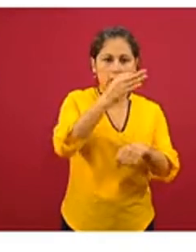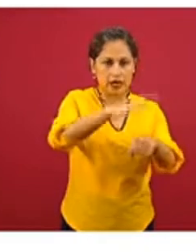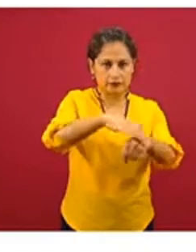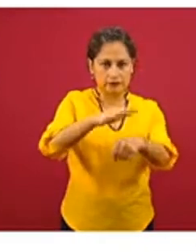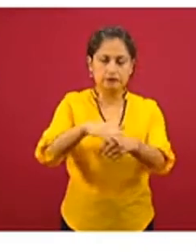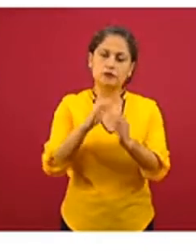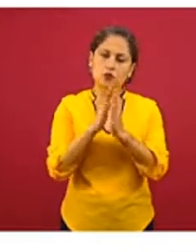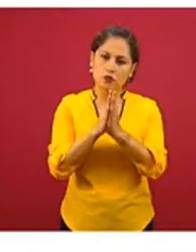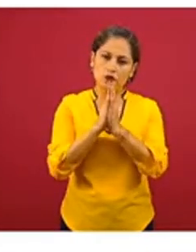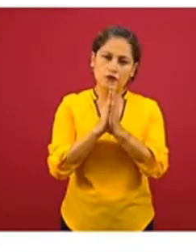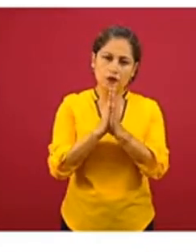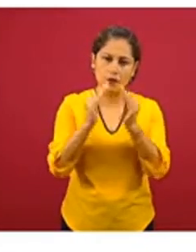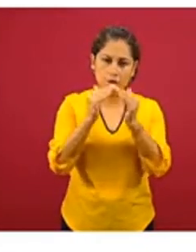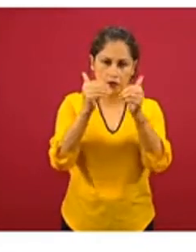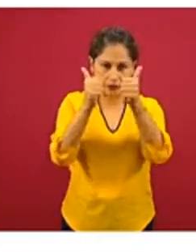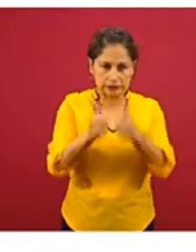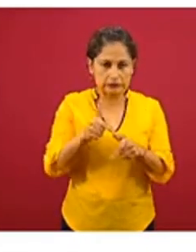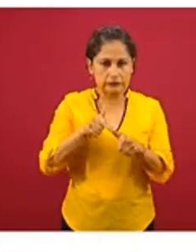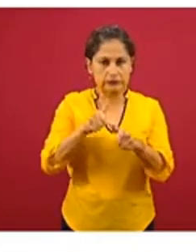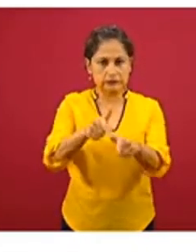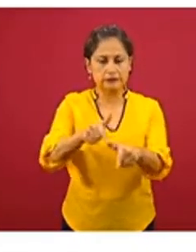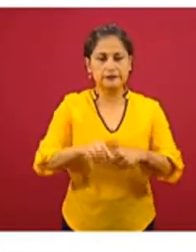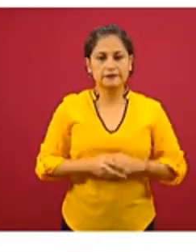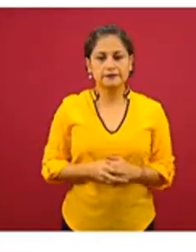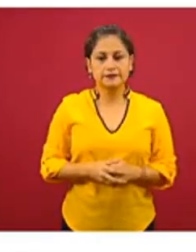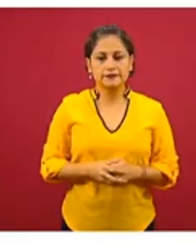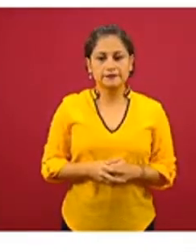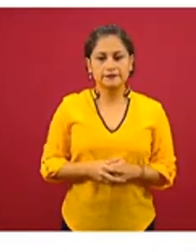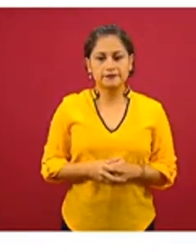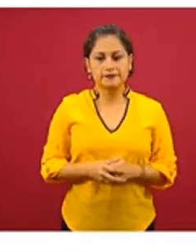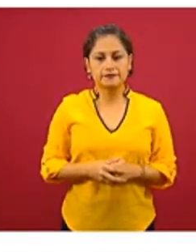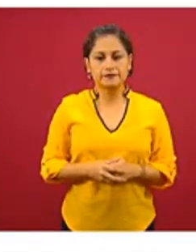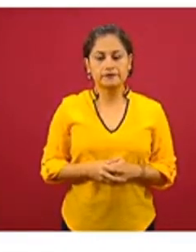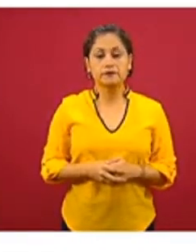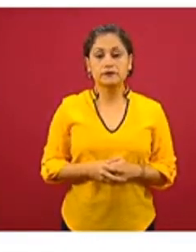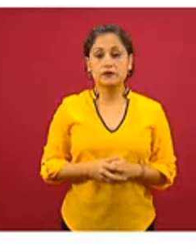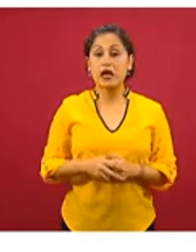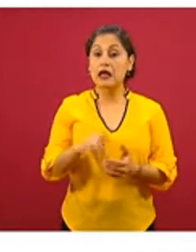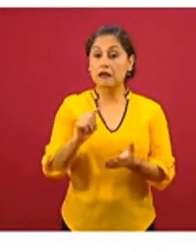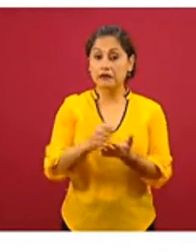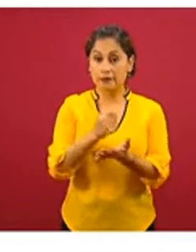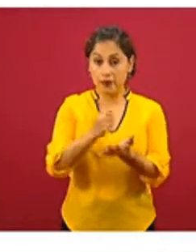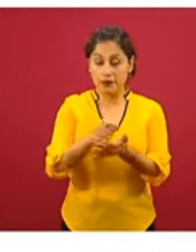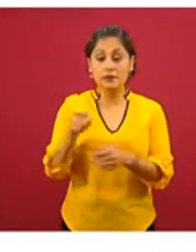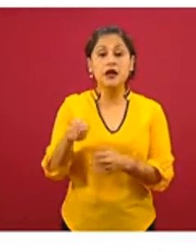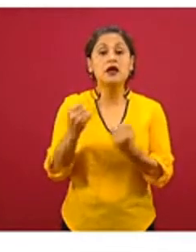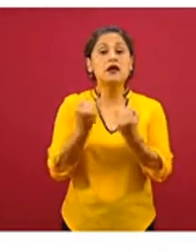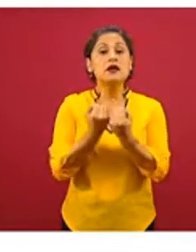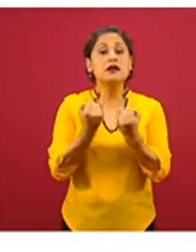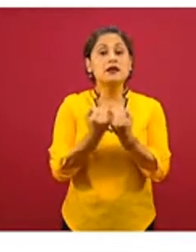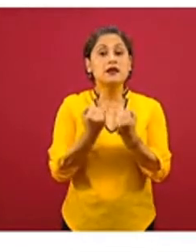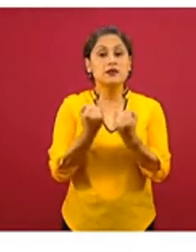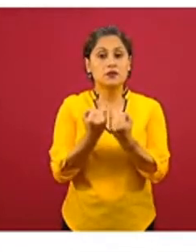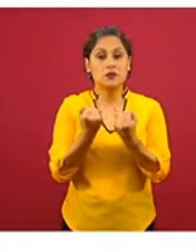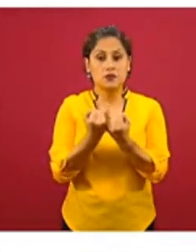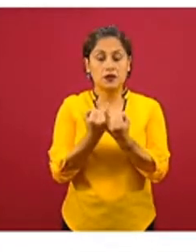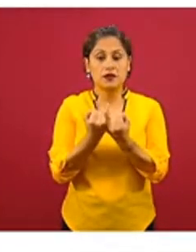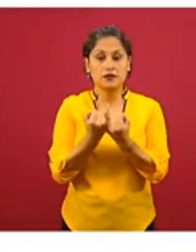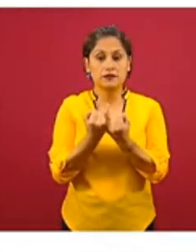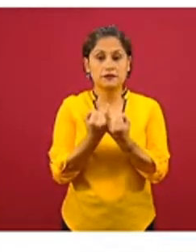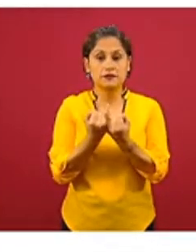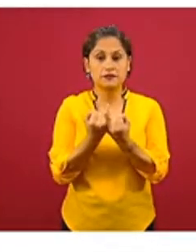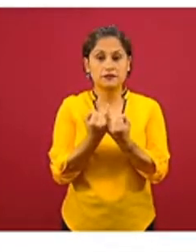continuar con Quédate en casa. Y que al igual que Tamaulipas, que no han llegado más que en un